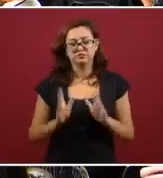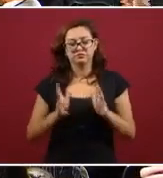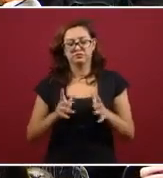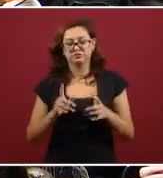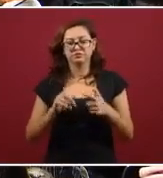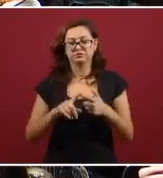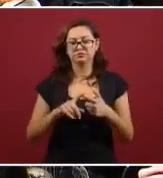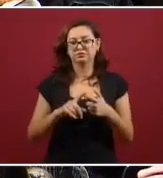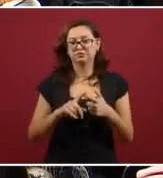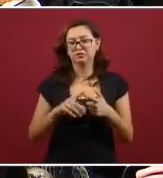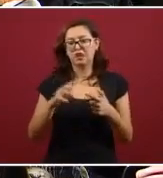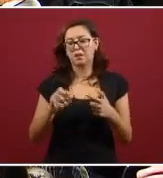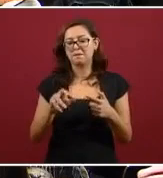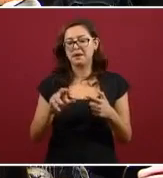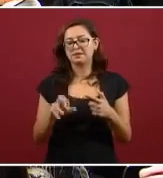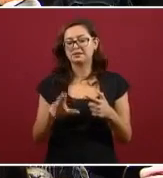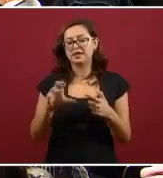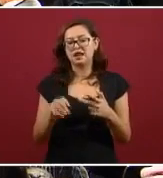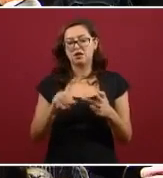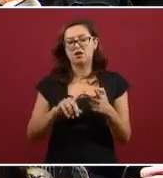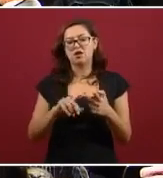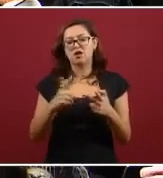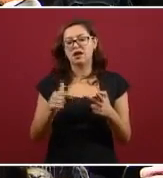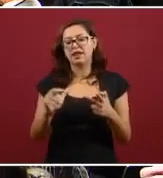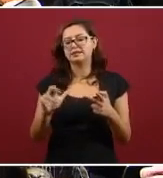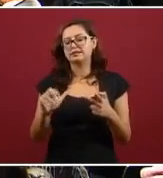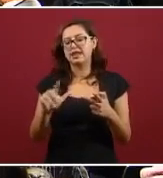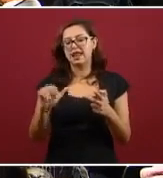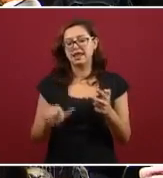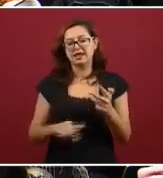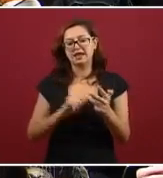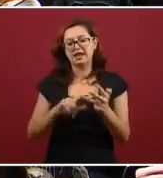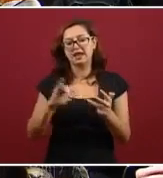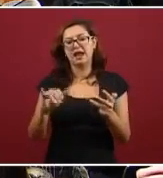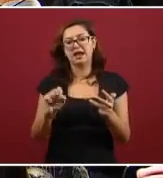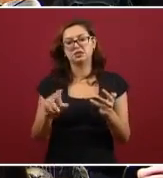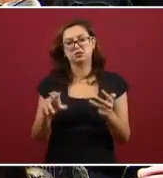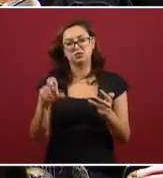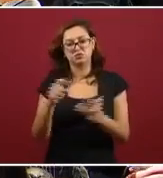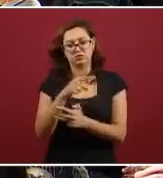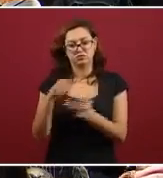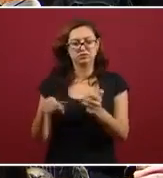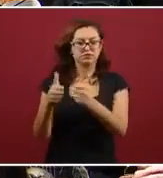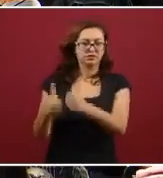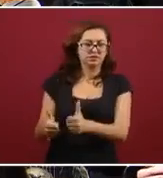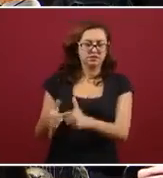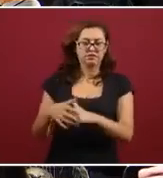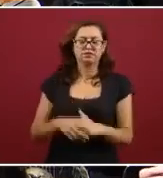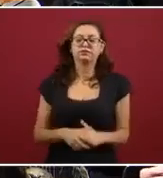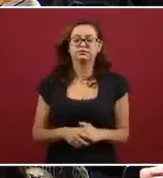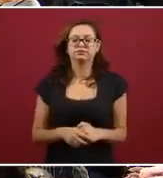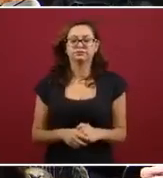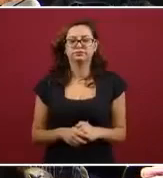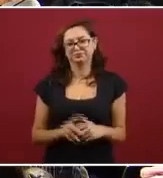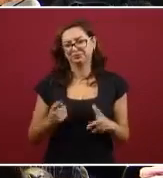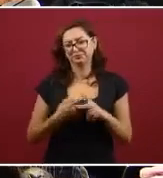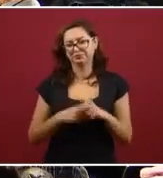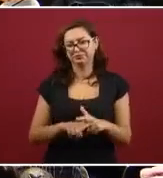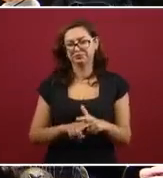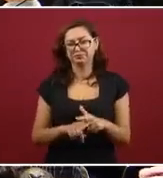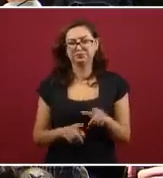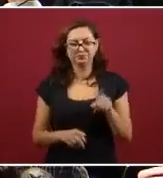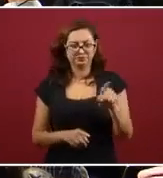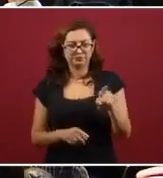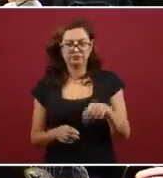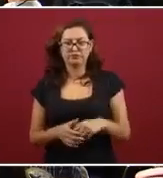Jesús Seade, que están aquí acompañándonos. Entonces, vamos a empezar con la ronda. Empezamos por